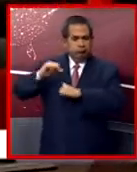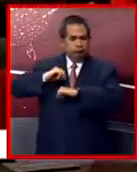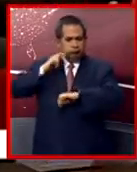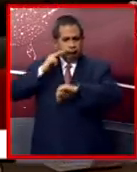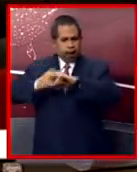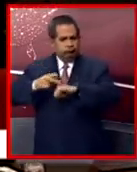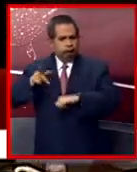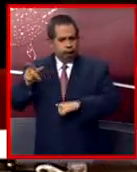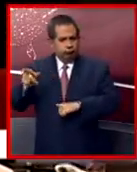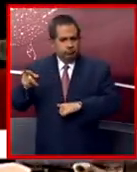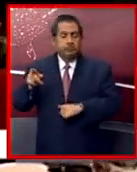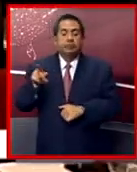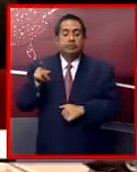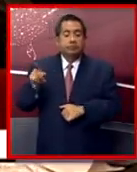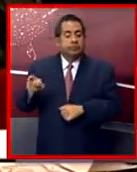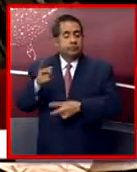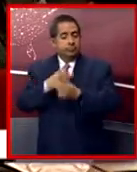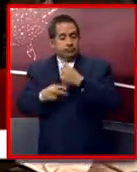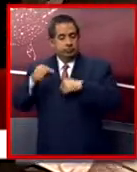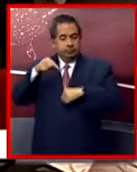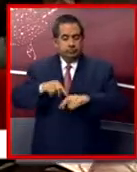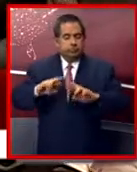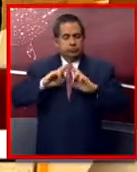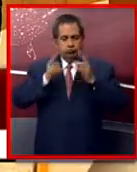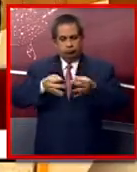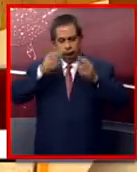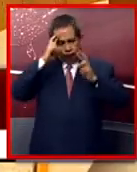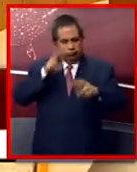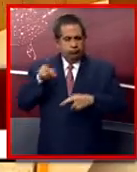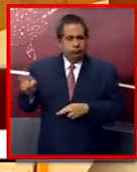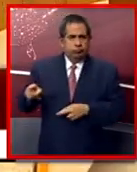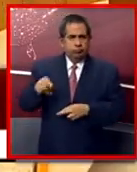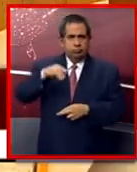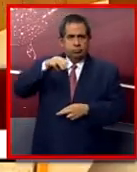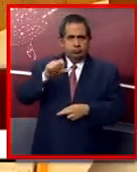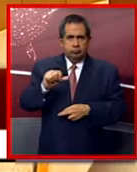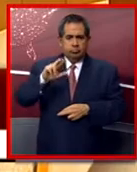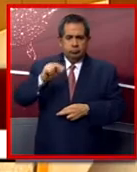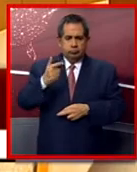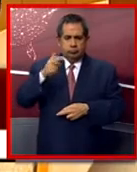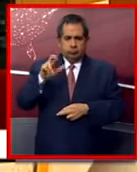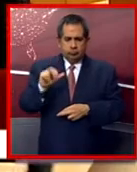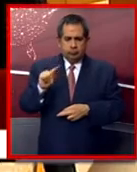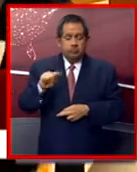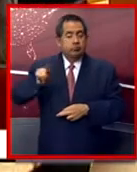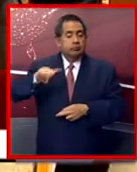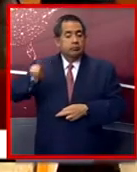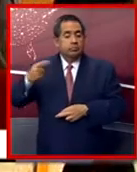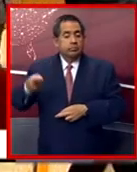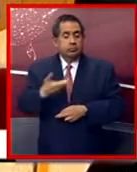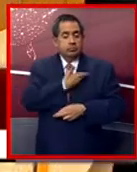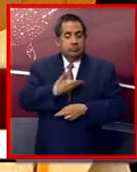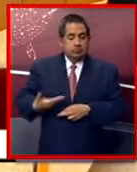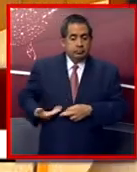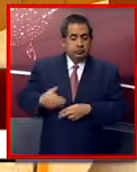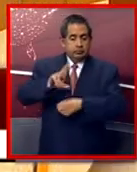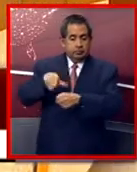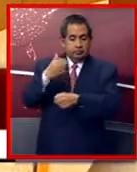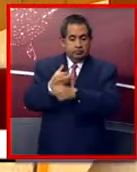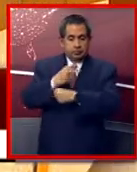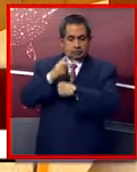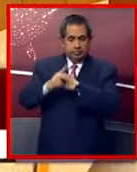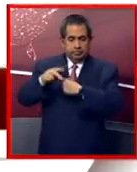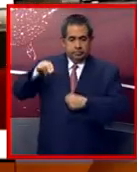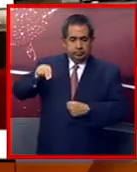Para ello, celebró sesión solemne en honor de Margaret Natalie Mensah Williams, presidenta del Consejo Nacional de la República de